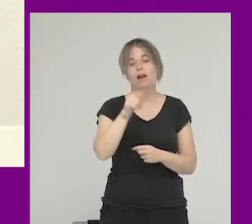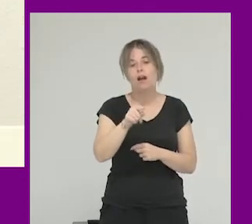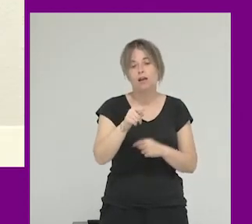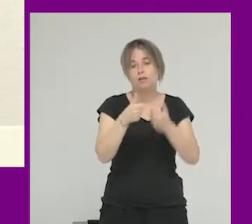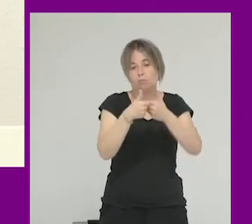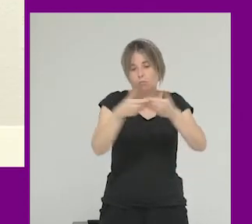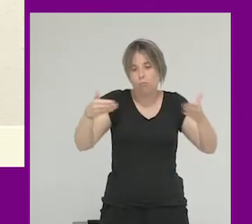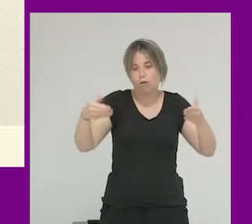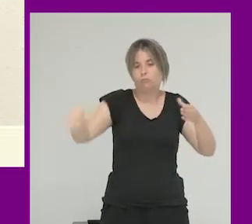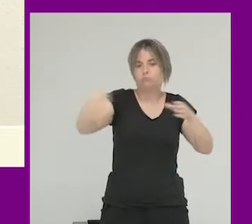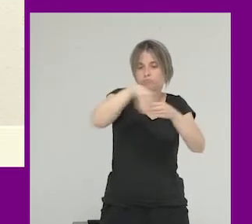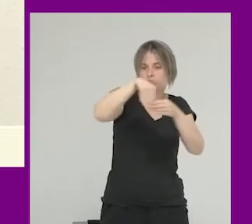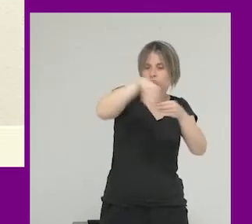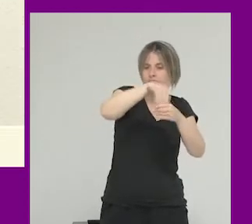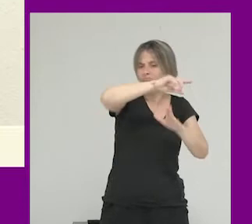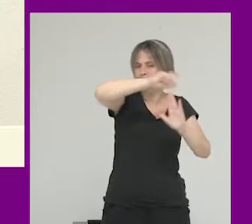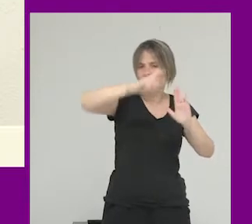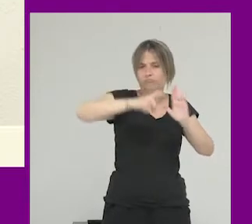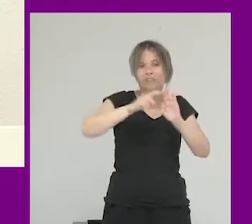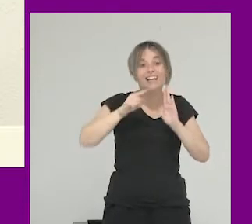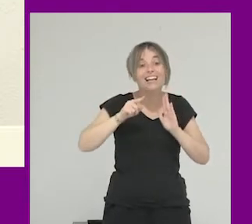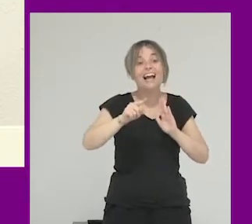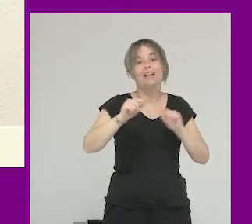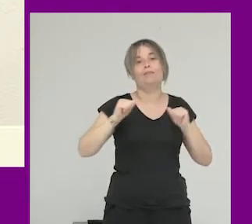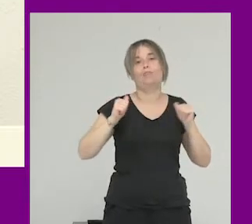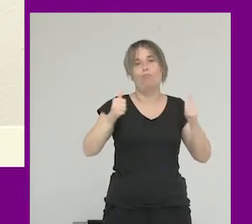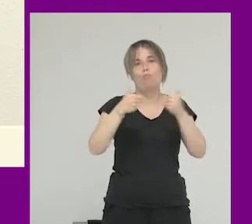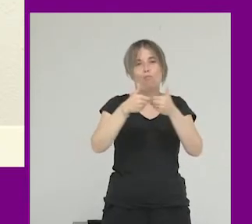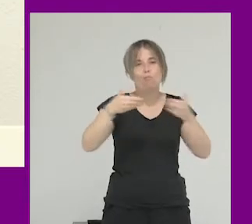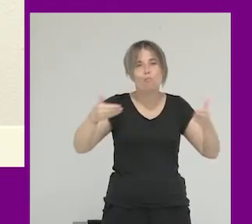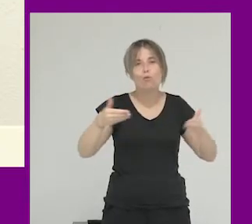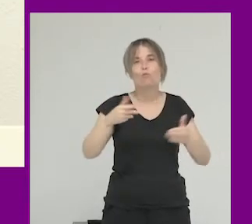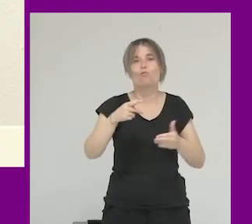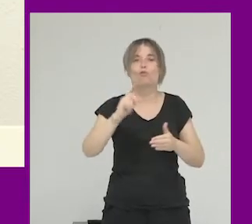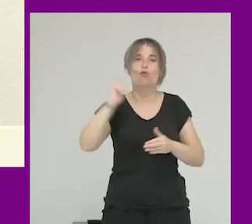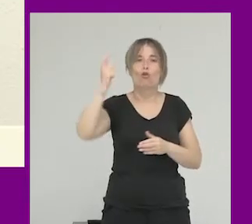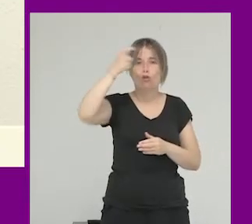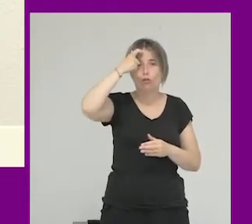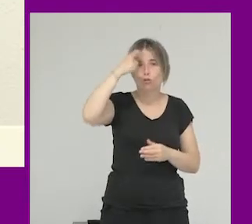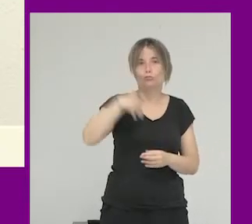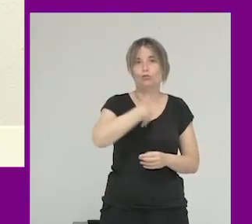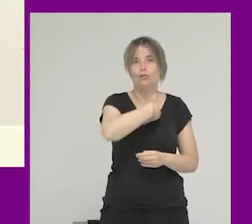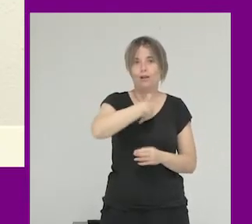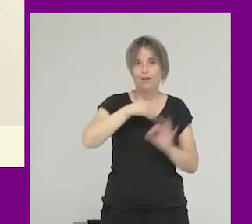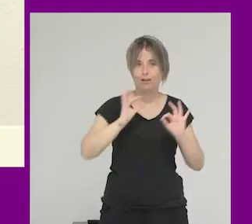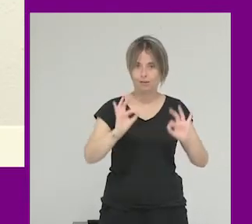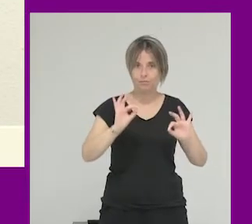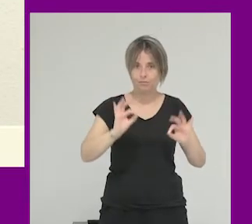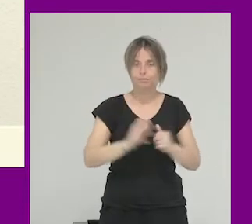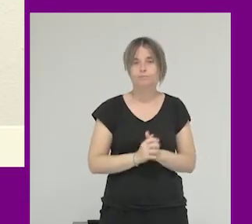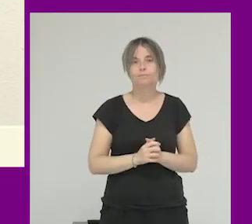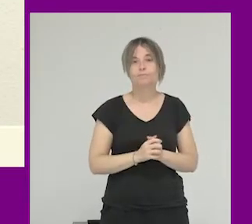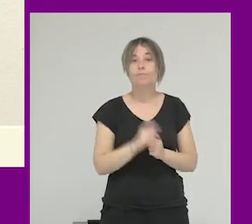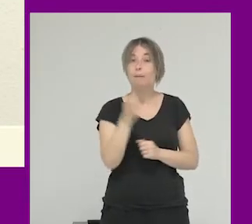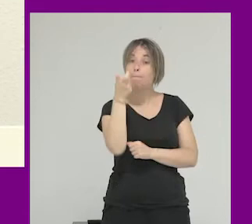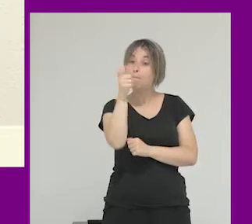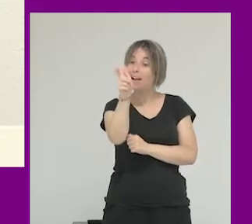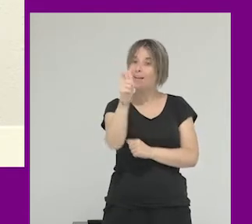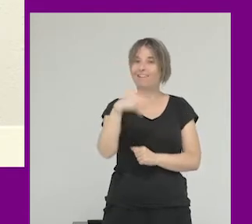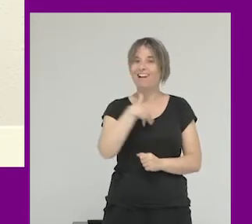cabe ahí de todo, pero ese es el origen de cómo nace el concepto género. La palabra